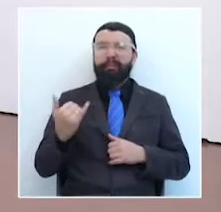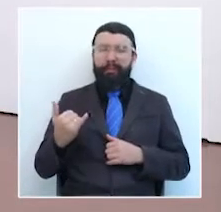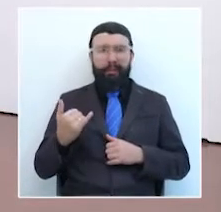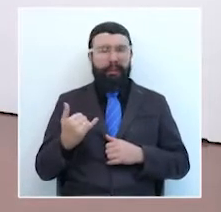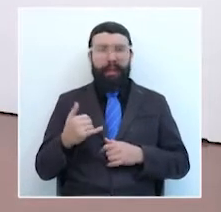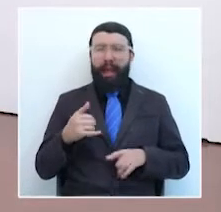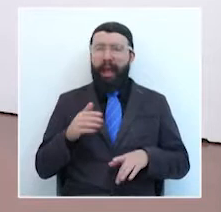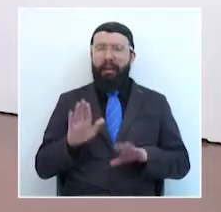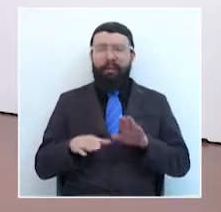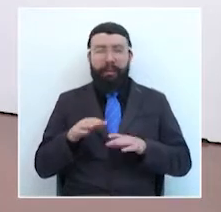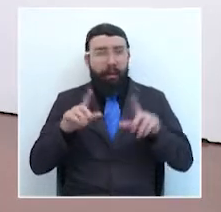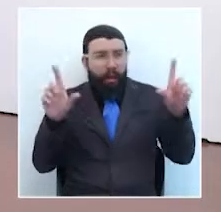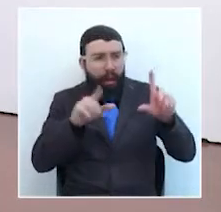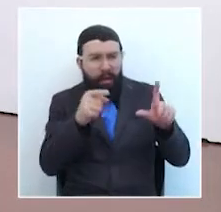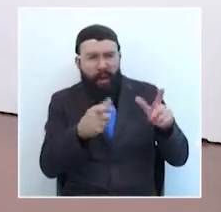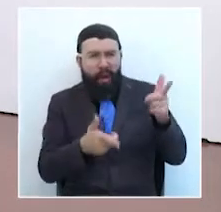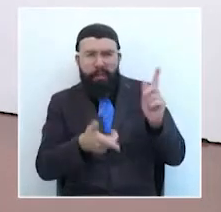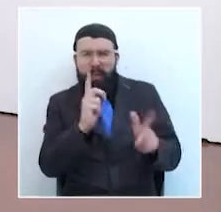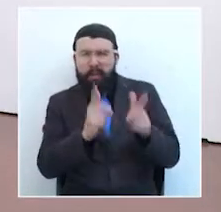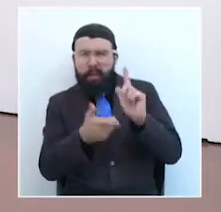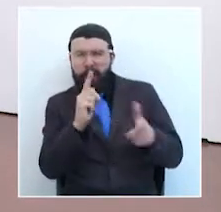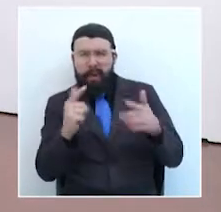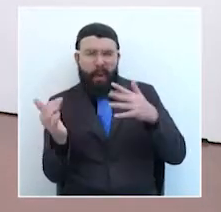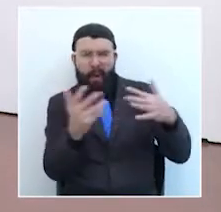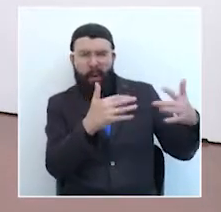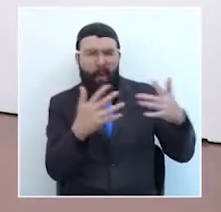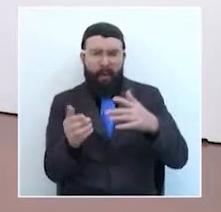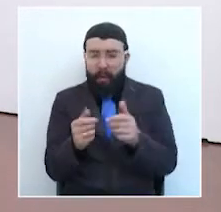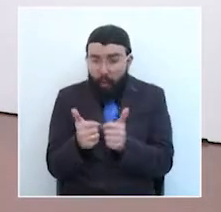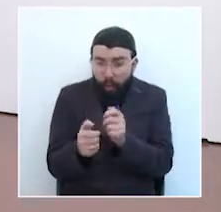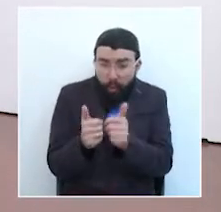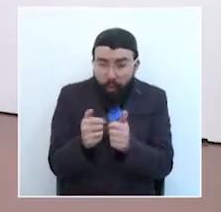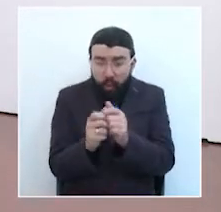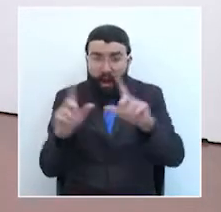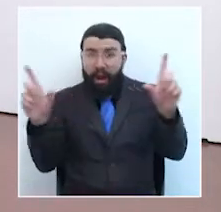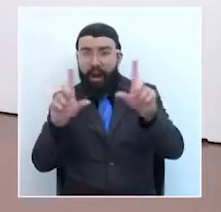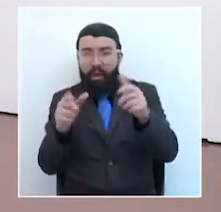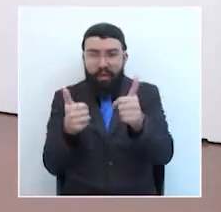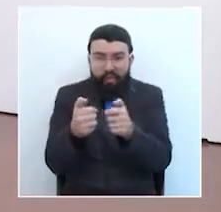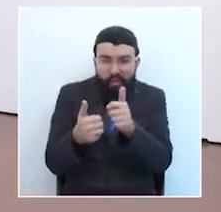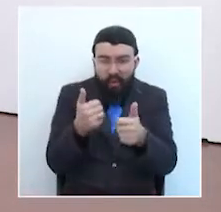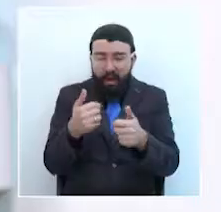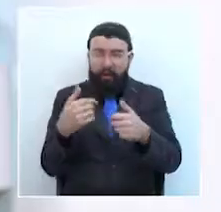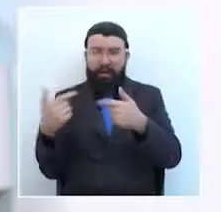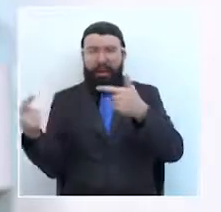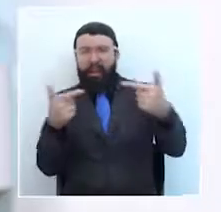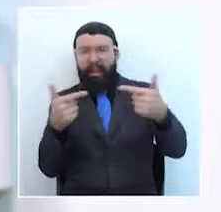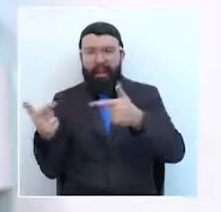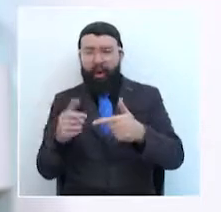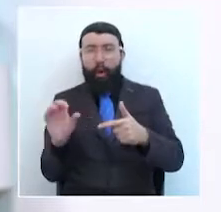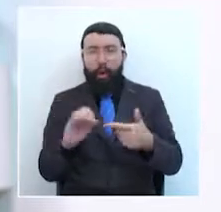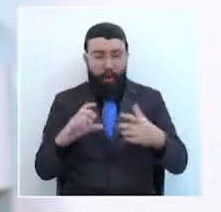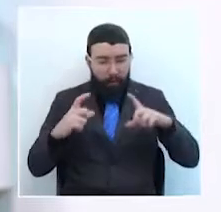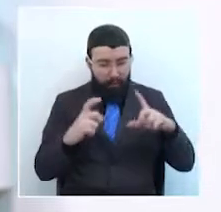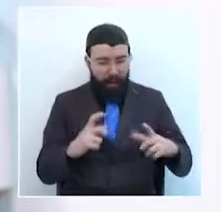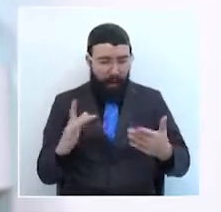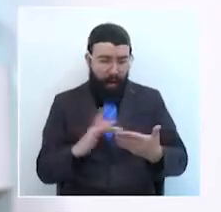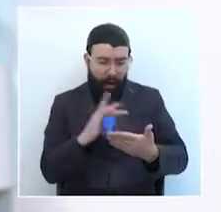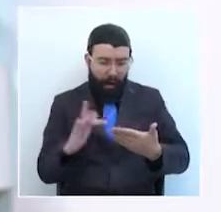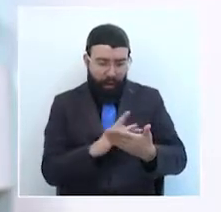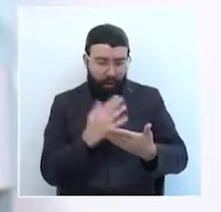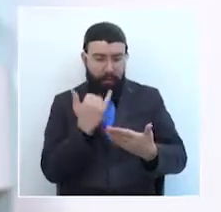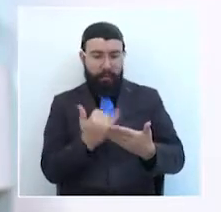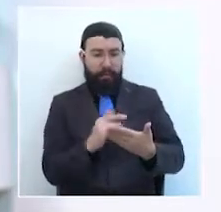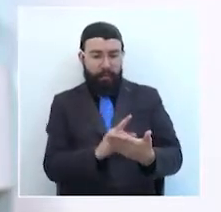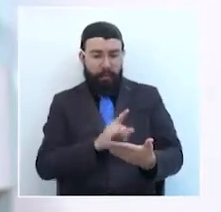esa televisión tan violenta que hay los niños desde muy temprana edad están contables están con un celular los traumas que van a